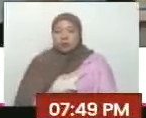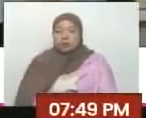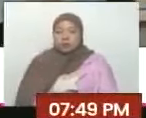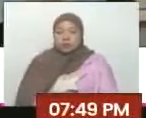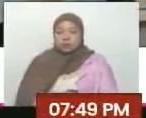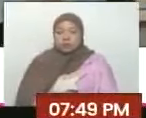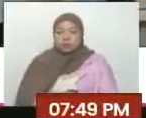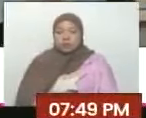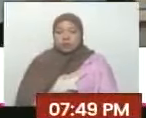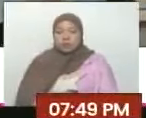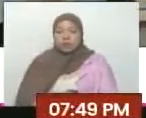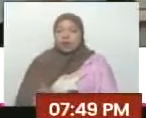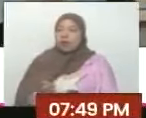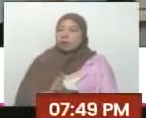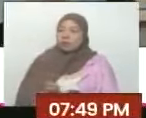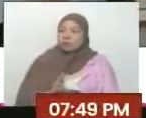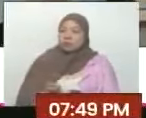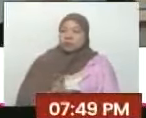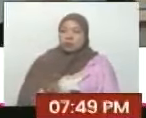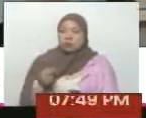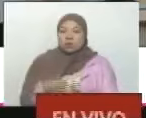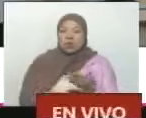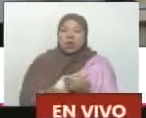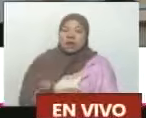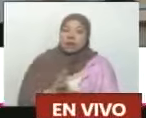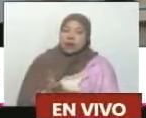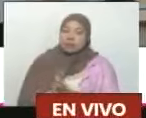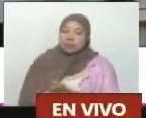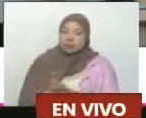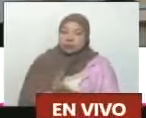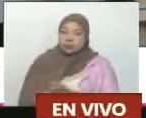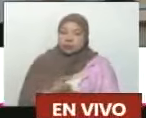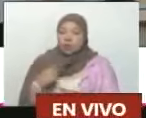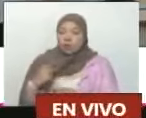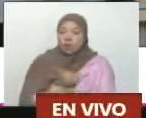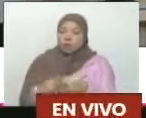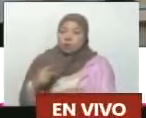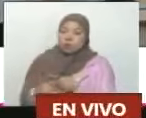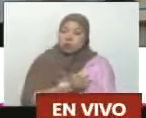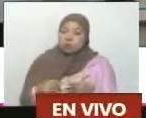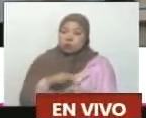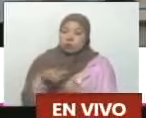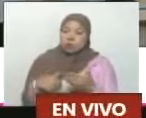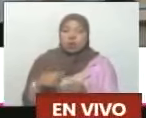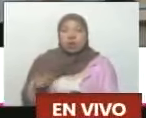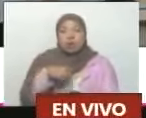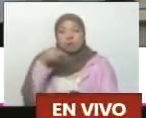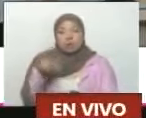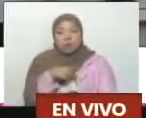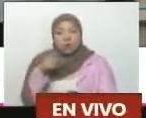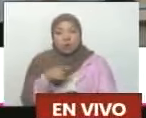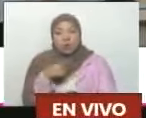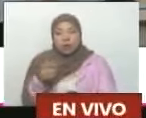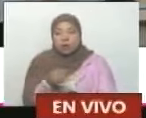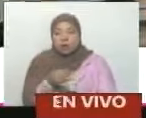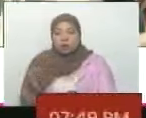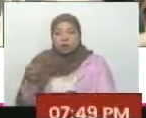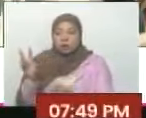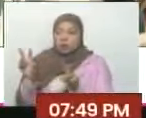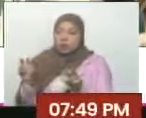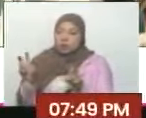2019. Y en tiempo récord la fuimos desacelerando, con producción nacional, con políticas públicas correctas, con